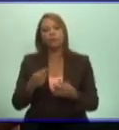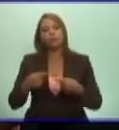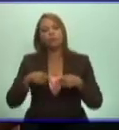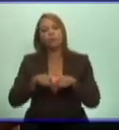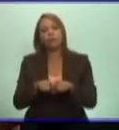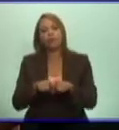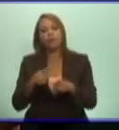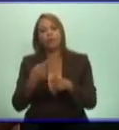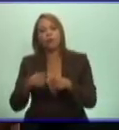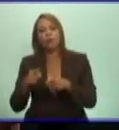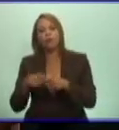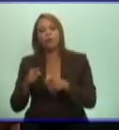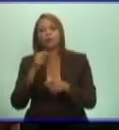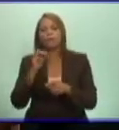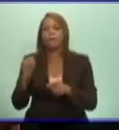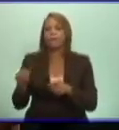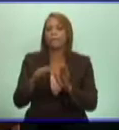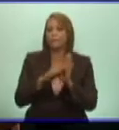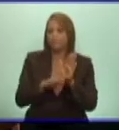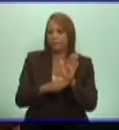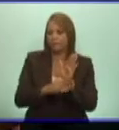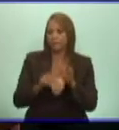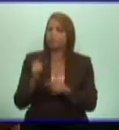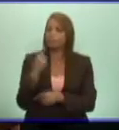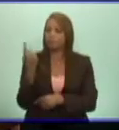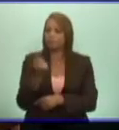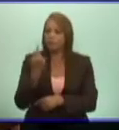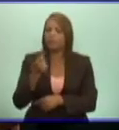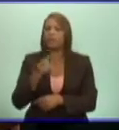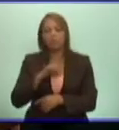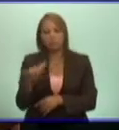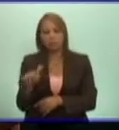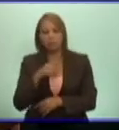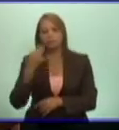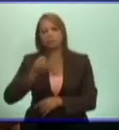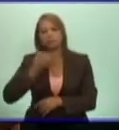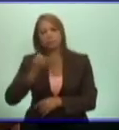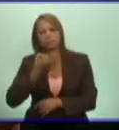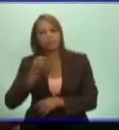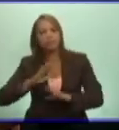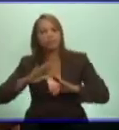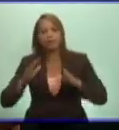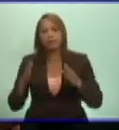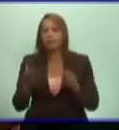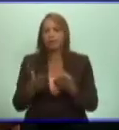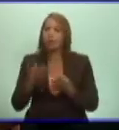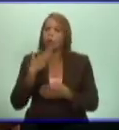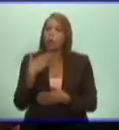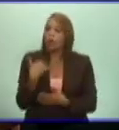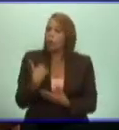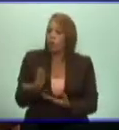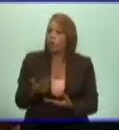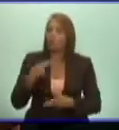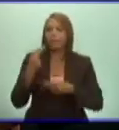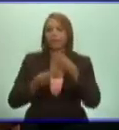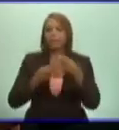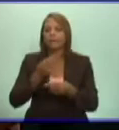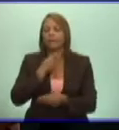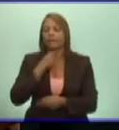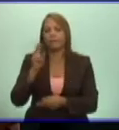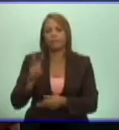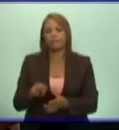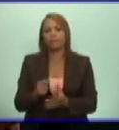otros metodólogos nacionales que estarán también dando precisiones en cómo será cada una de las